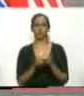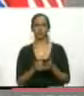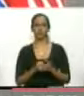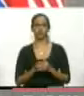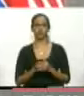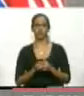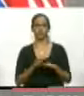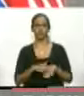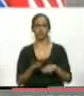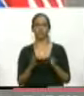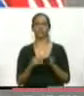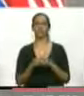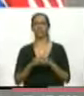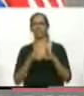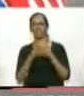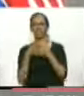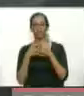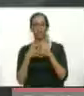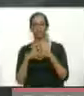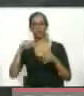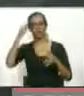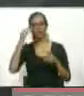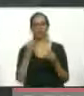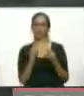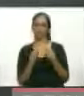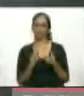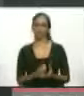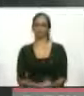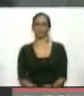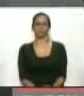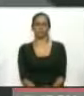el poderío militar de eeuu y hay muchas cosas